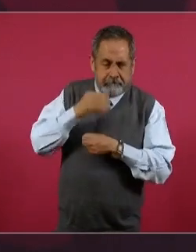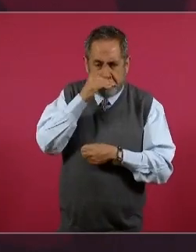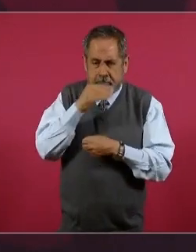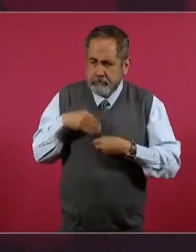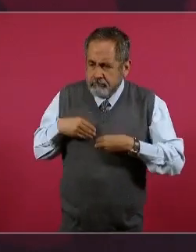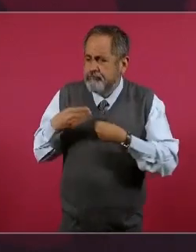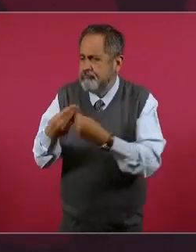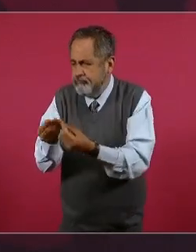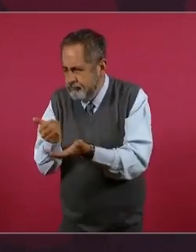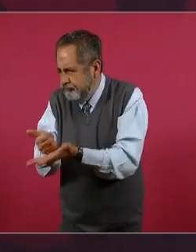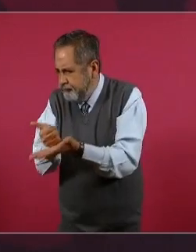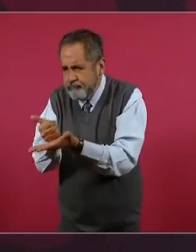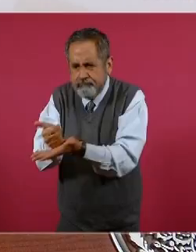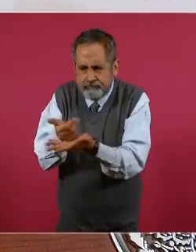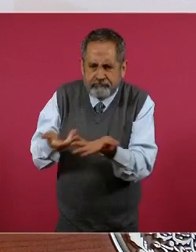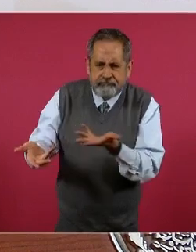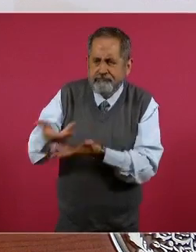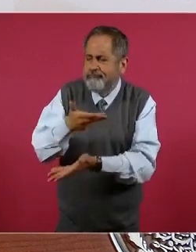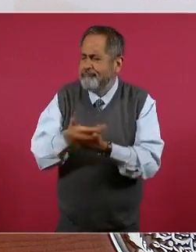Y también